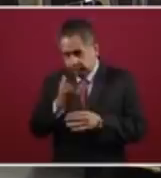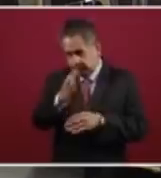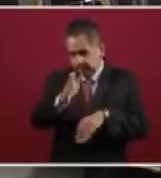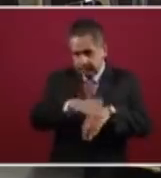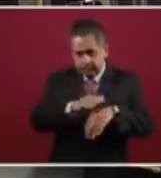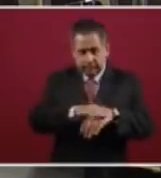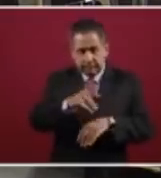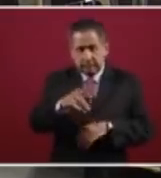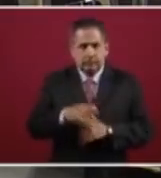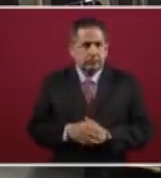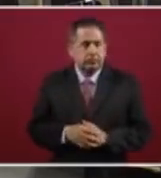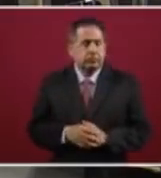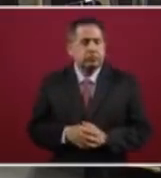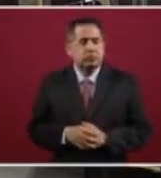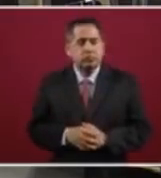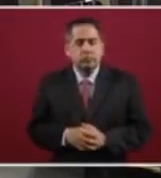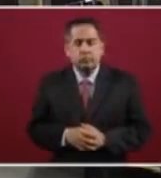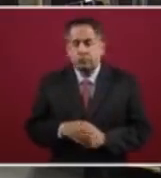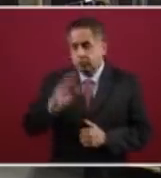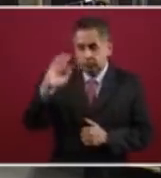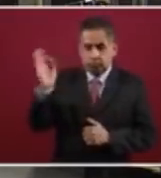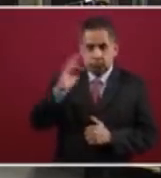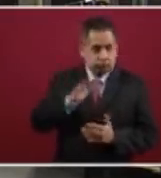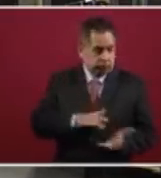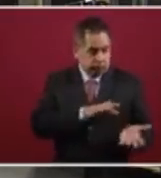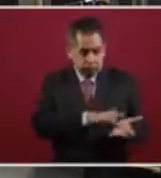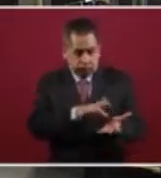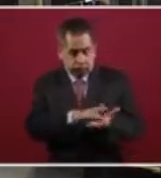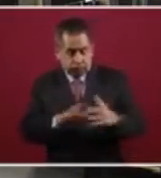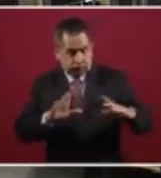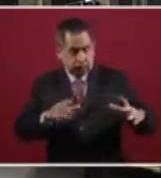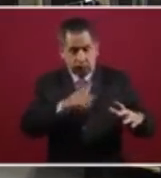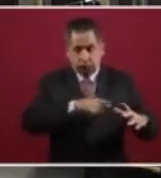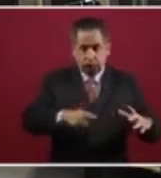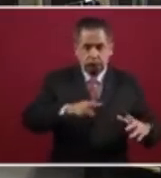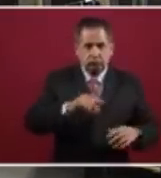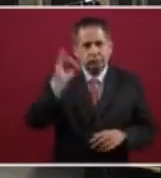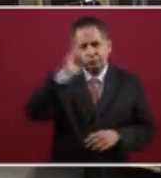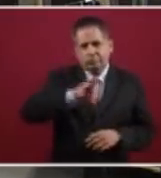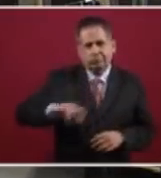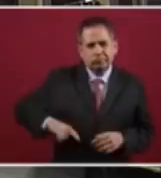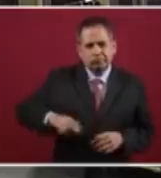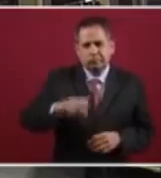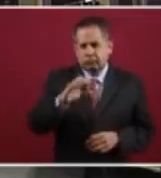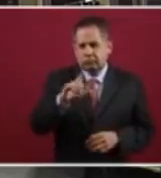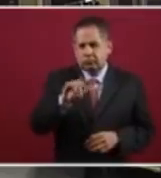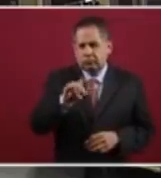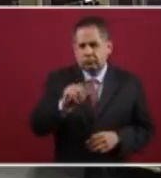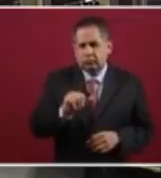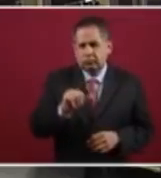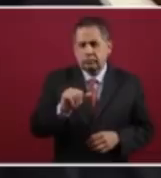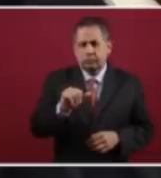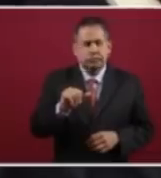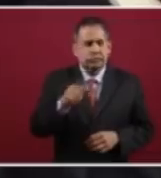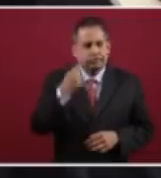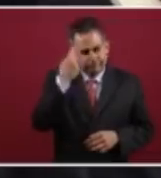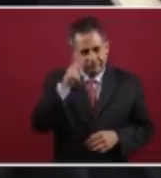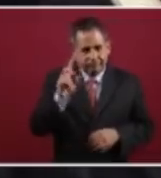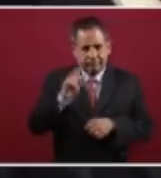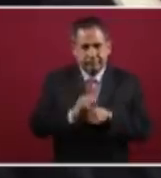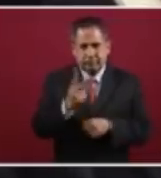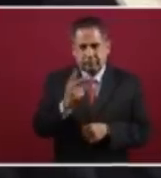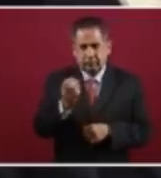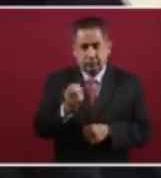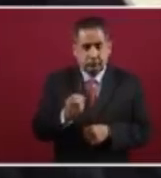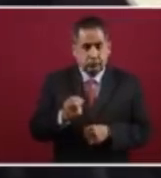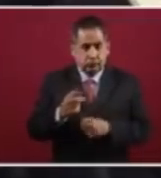que va a dar o que está dando la Federación a la jefa de gobierno, Claudia Sheinbaum, en este 2 de octubre, ¿habrá presencia